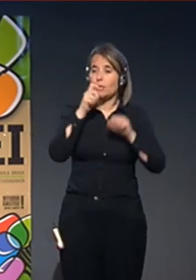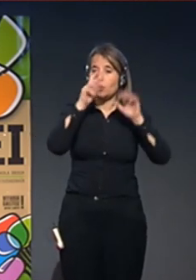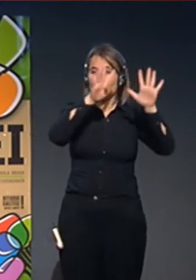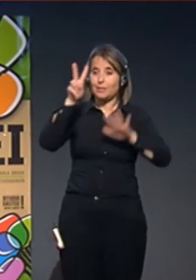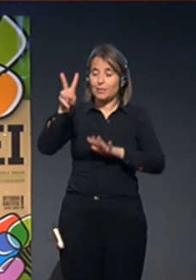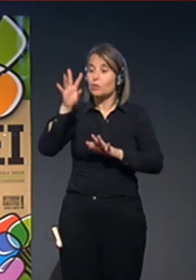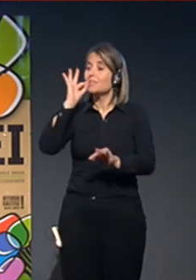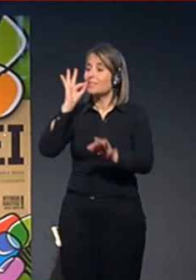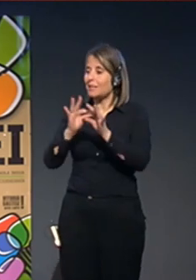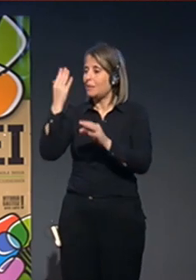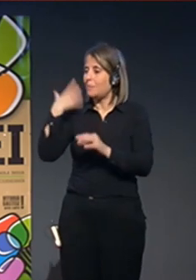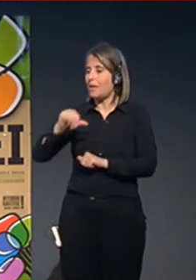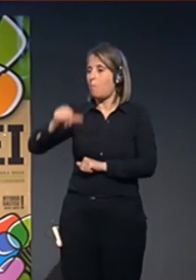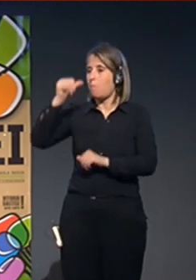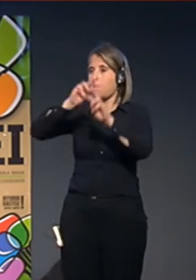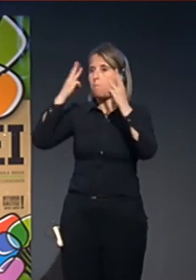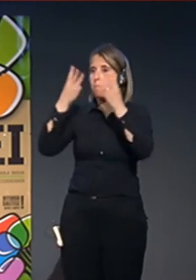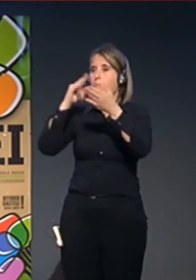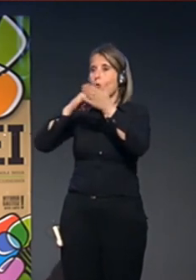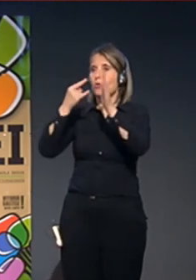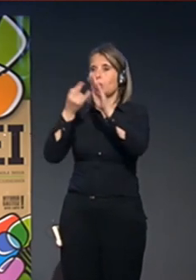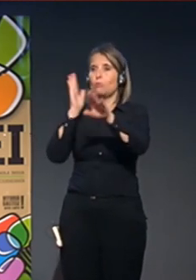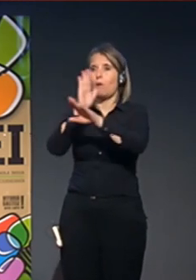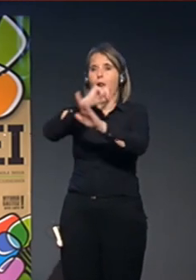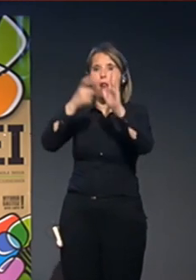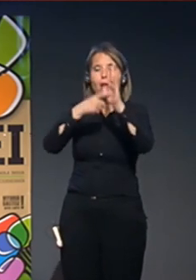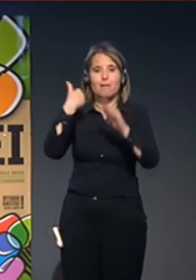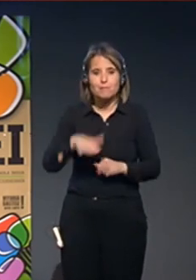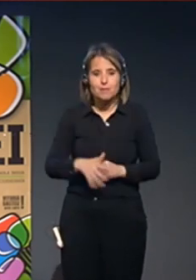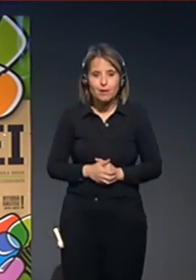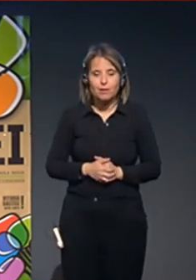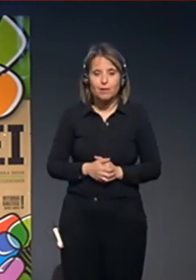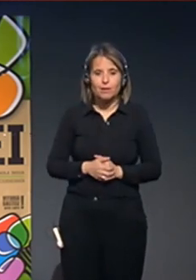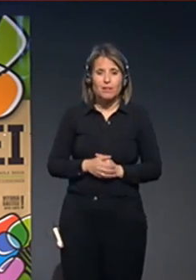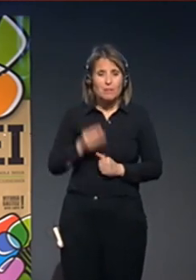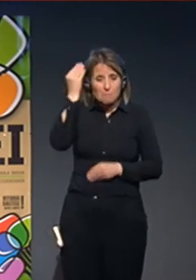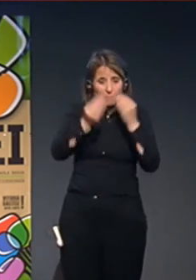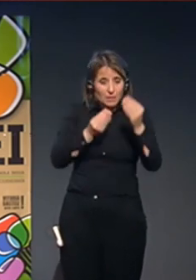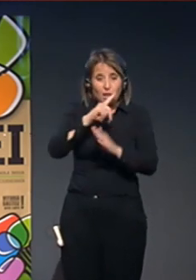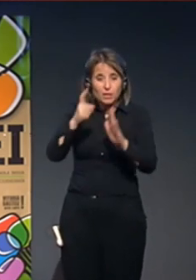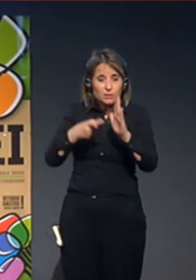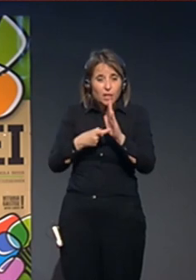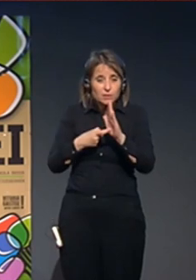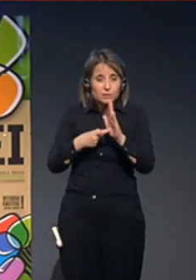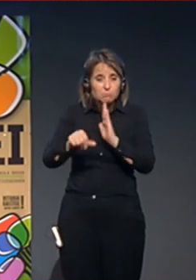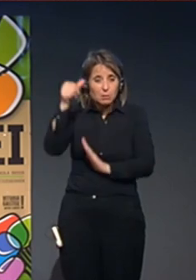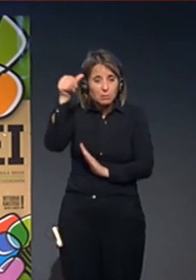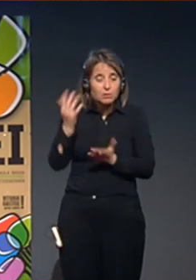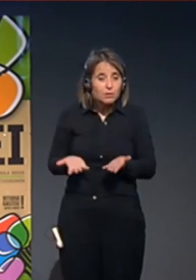septiembre ya tenía la ley anent el el proyecto de ley anre el parlamento creéis que pasó creéis que pasó esa